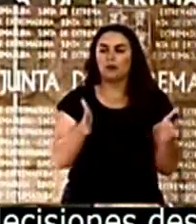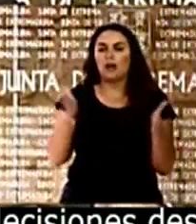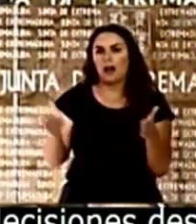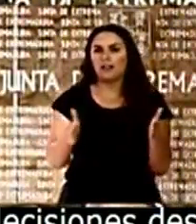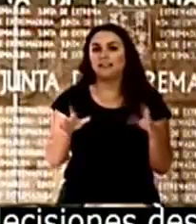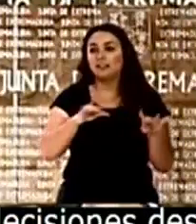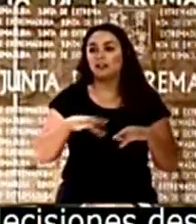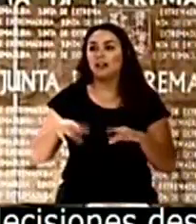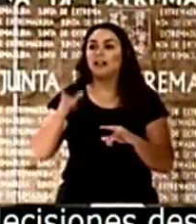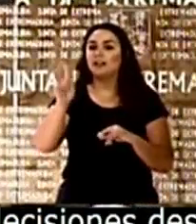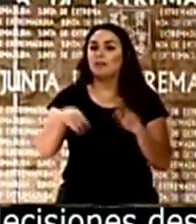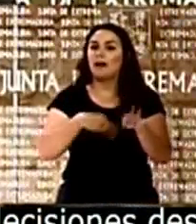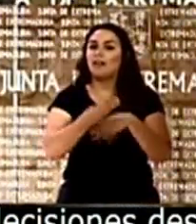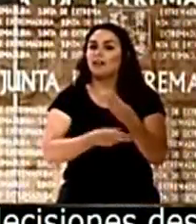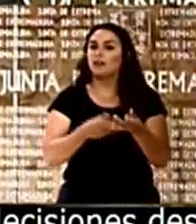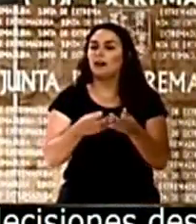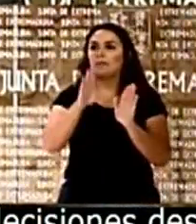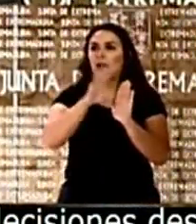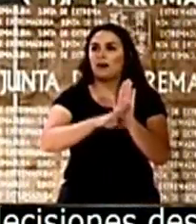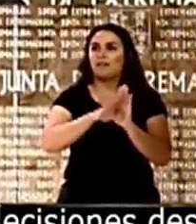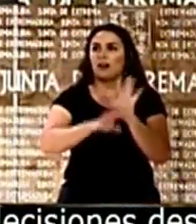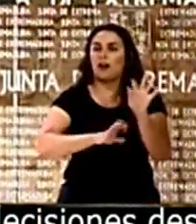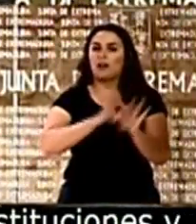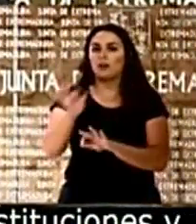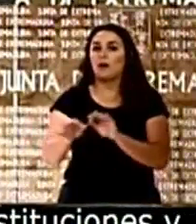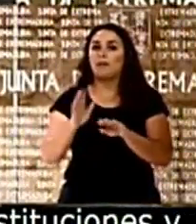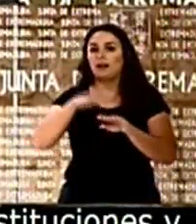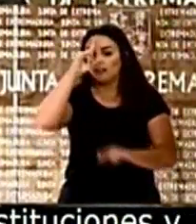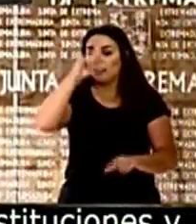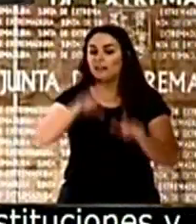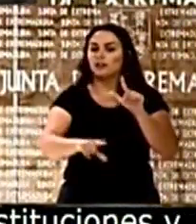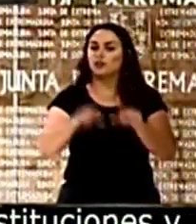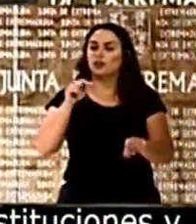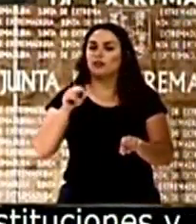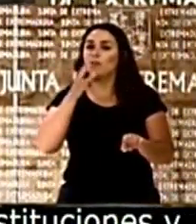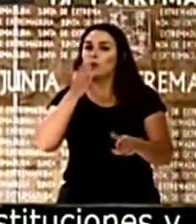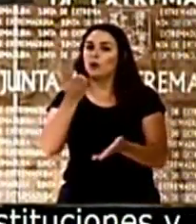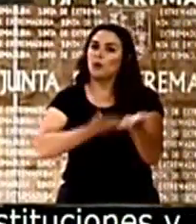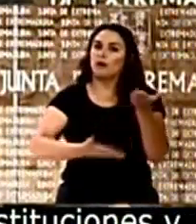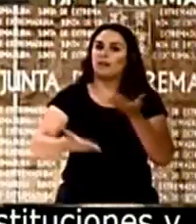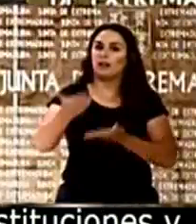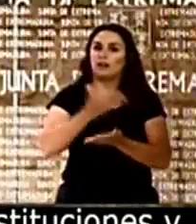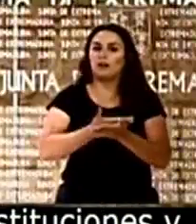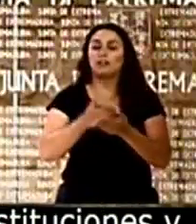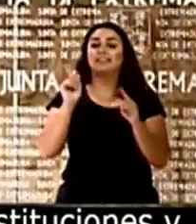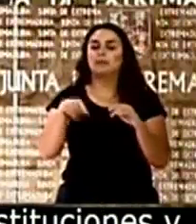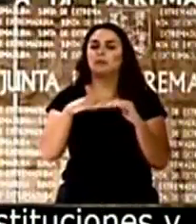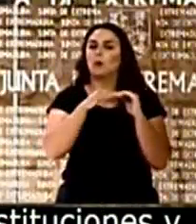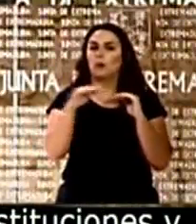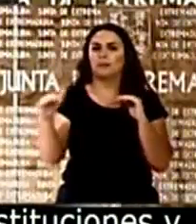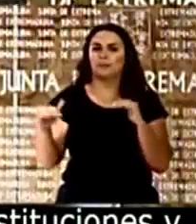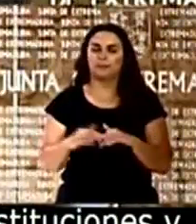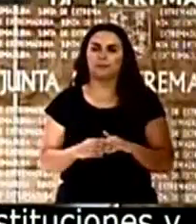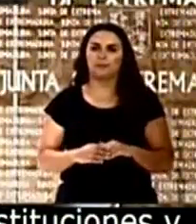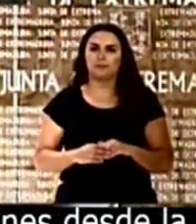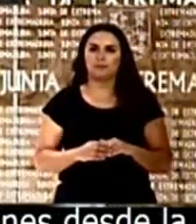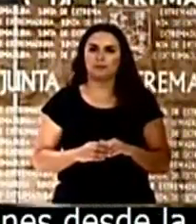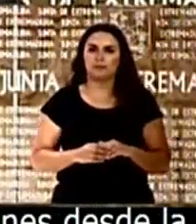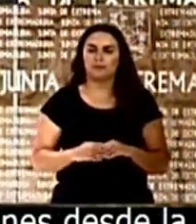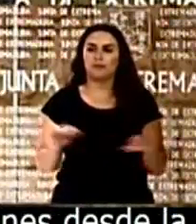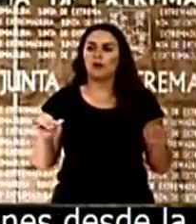y previendo una planificación en la toma de decisiones desde la colaboración y la proporcionalidad. Un modelo de gobernanza, en